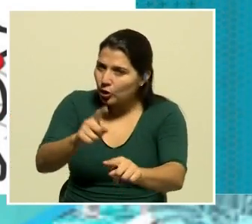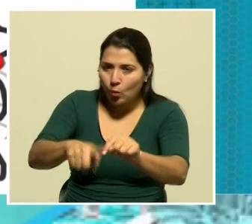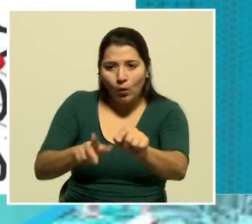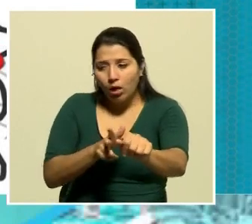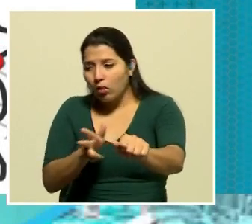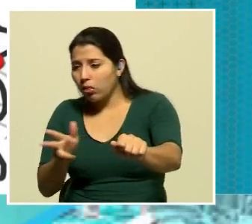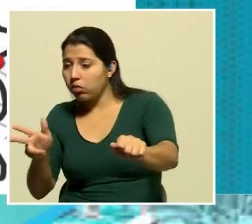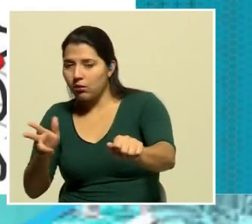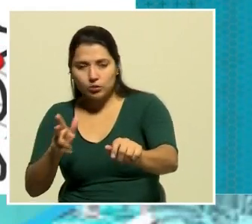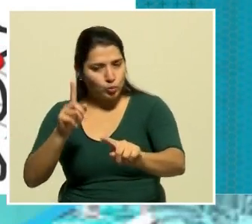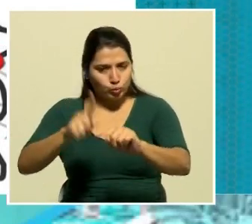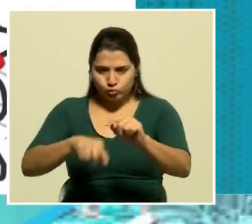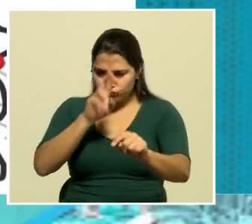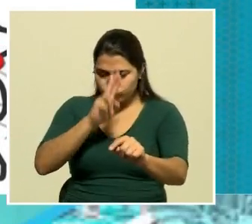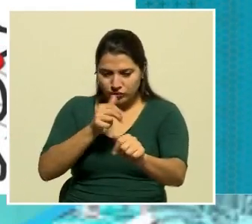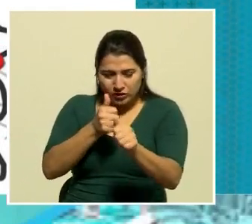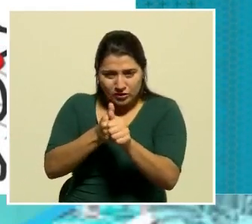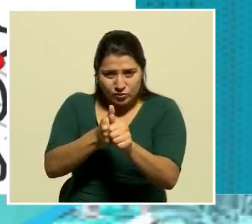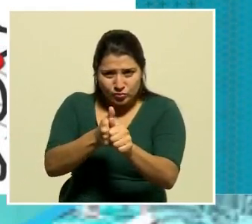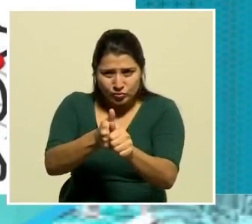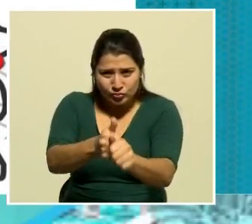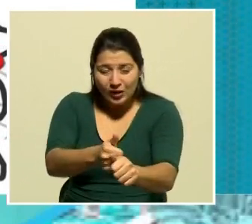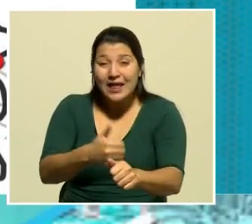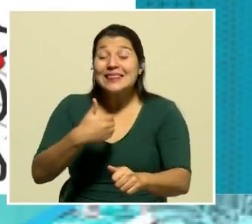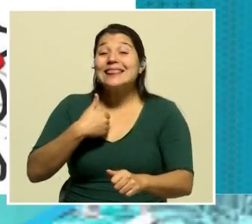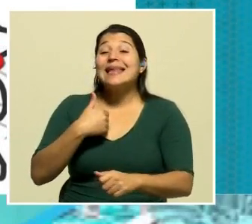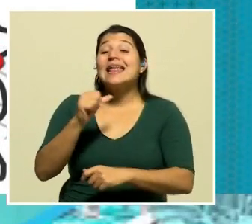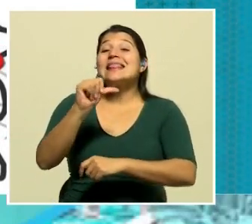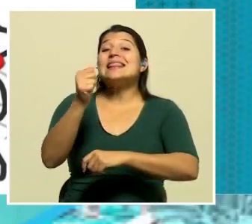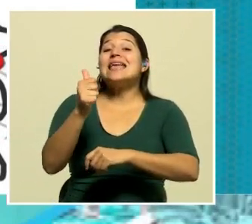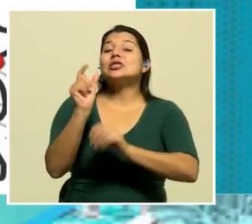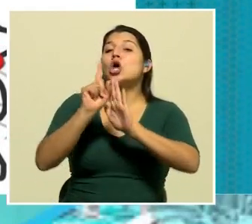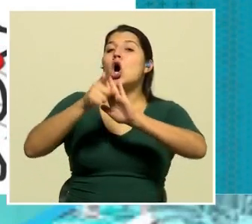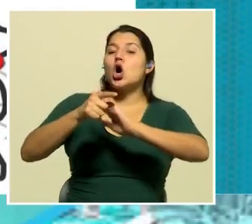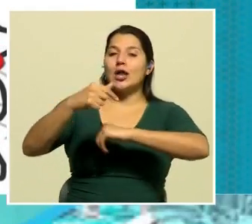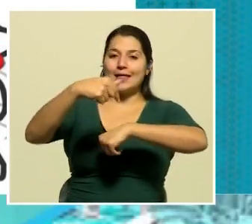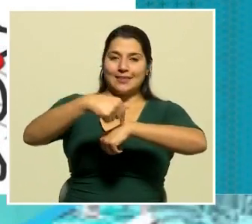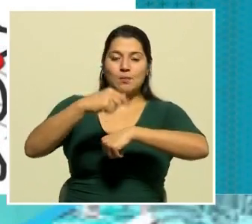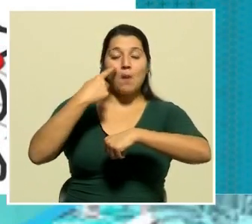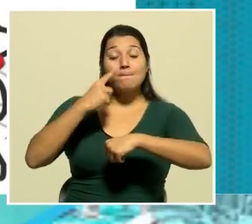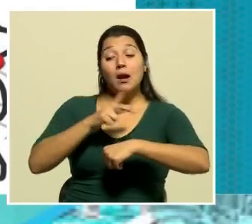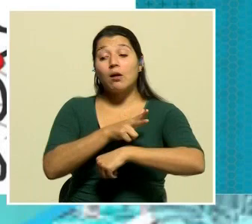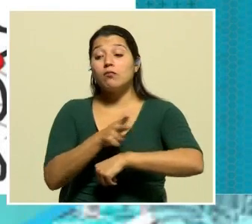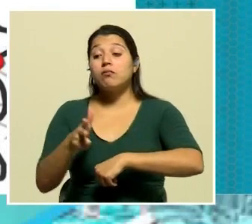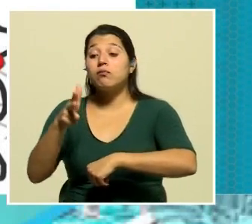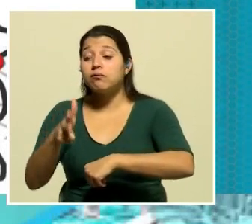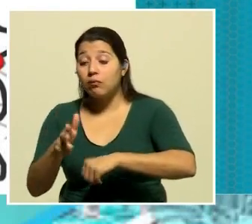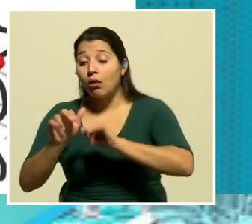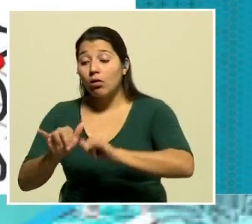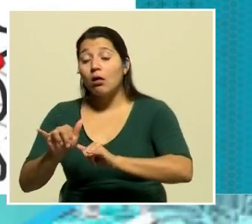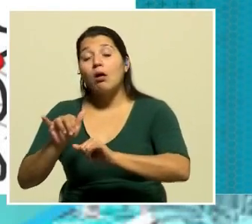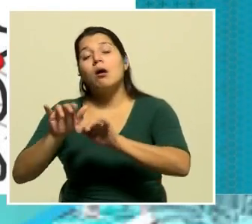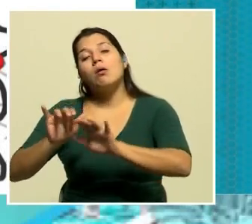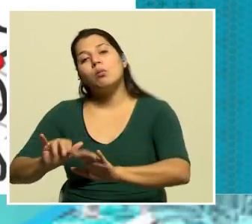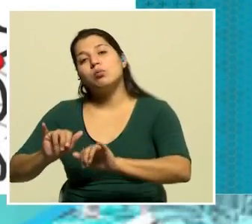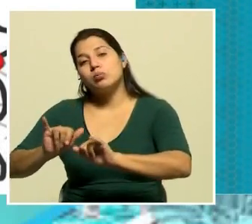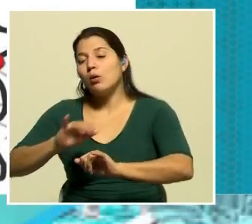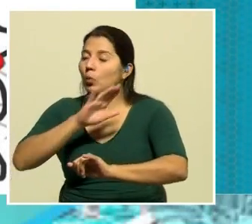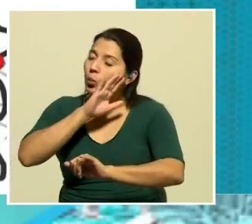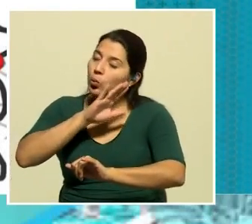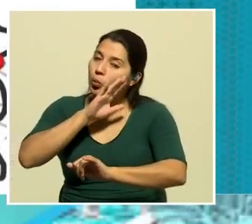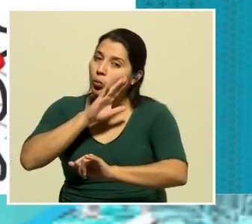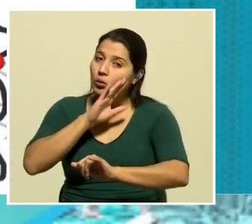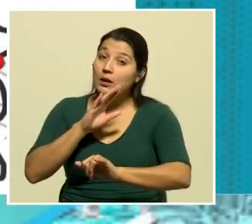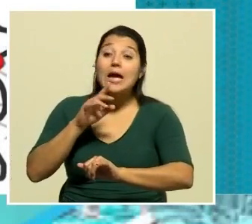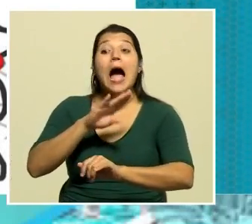Hay 10 horas en promedio de descanso hasta llegar al puesto en donde será descargado y cargado o solamente